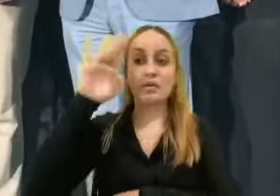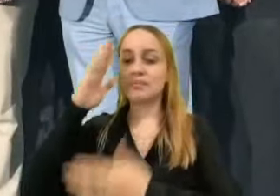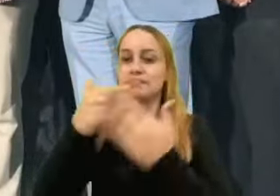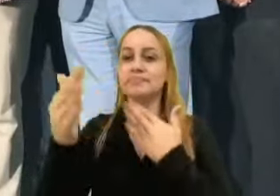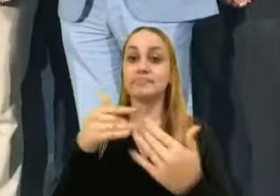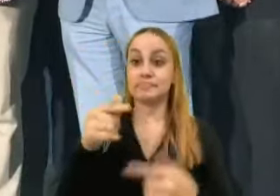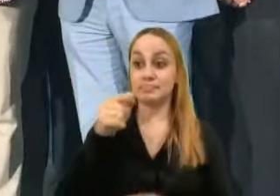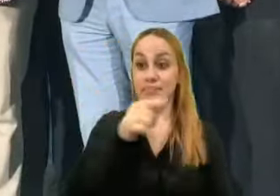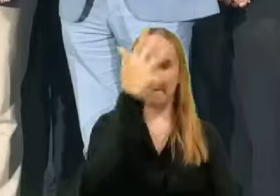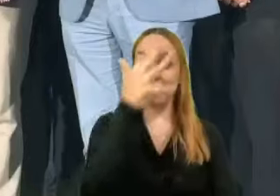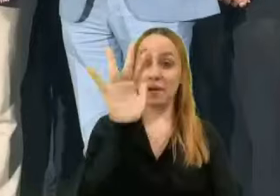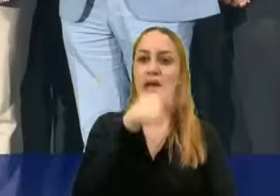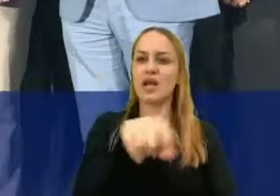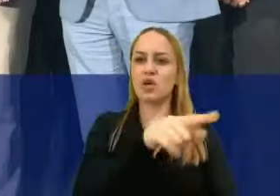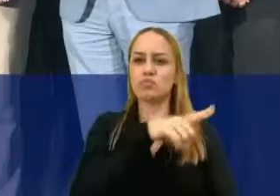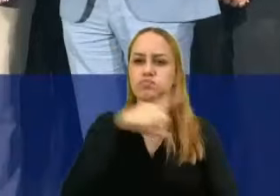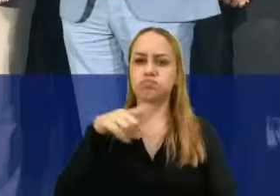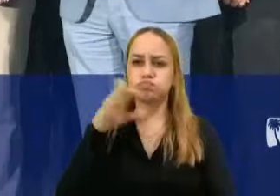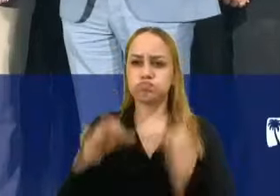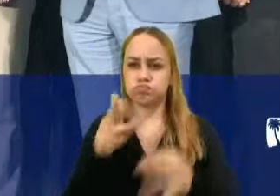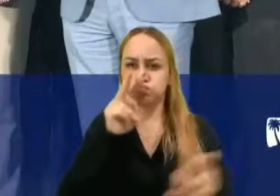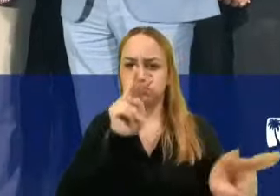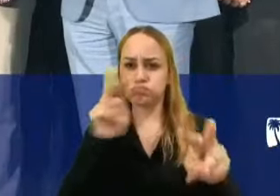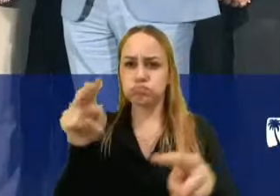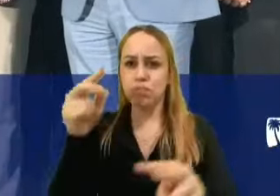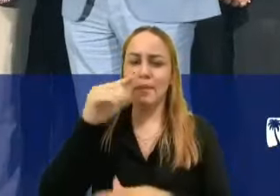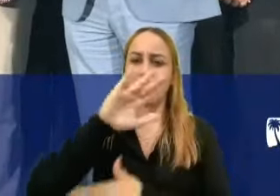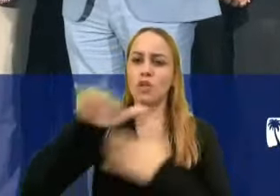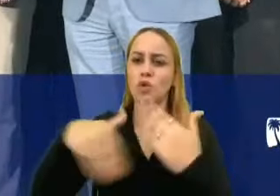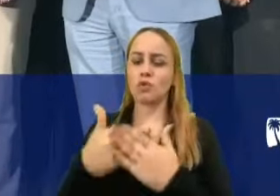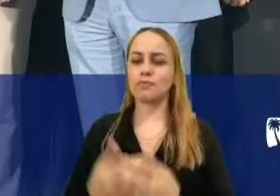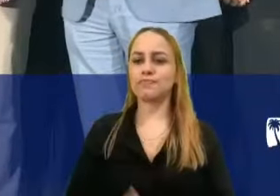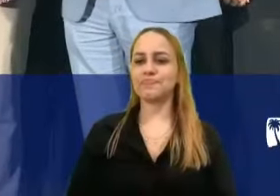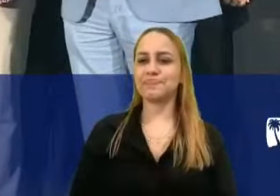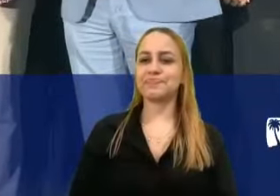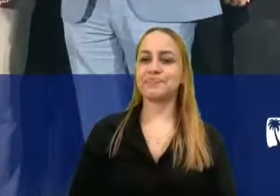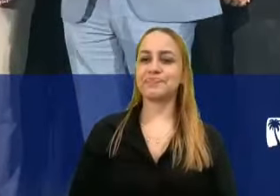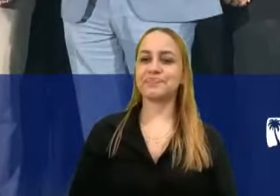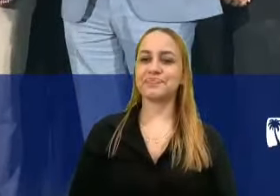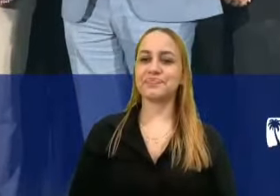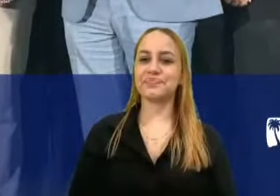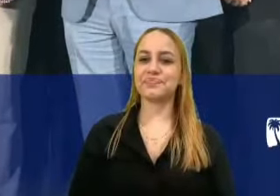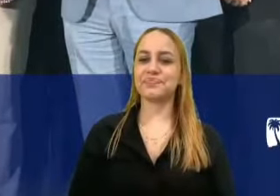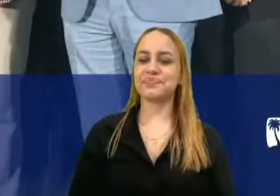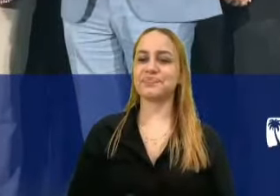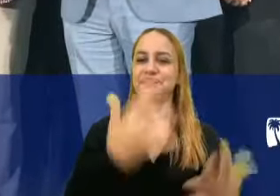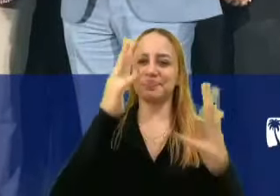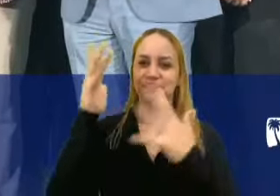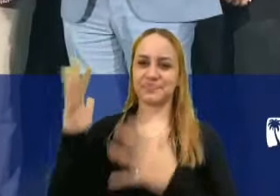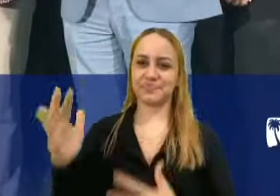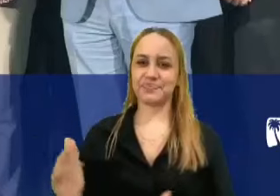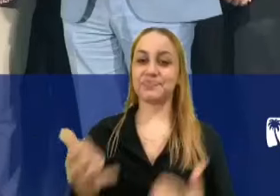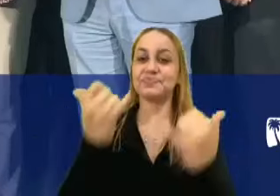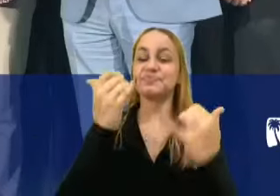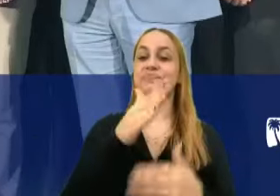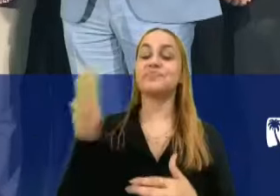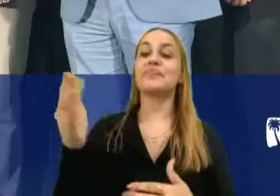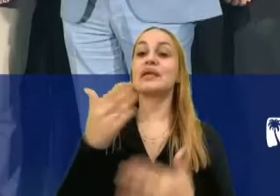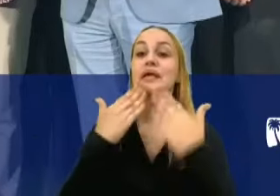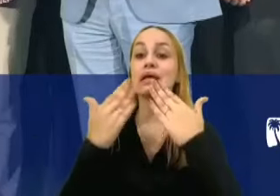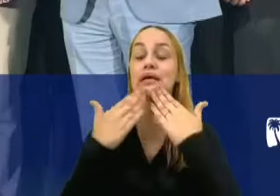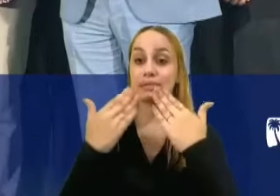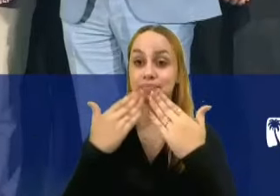Morales Gracias gobernadora Buenos días a todas y a todos primeramente dar gracias a Dios quien